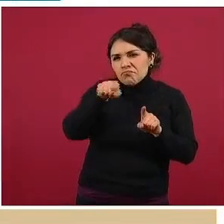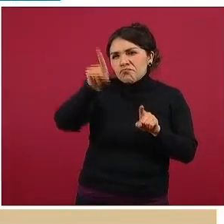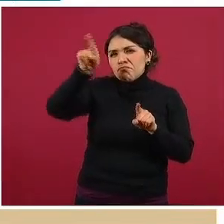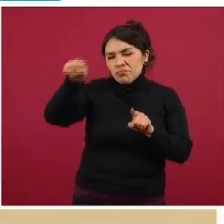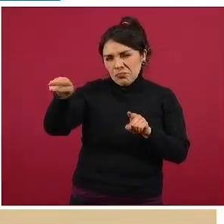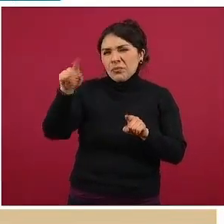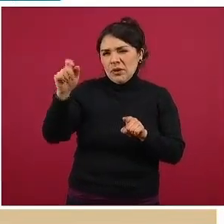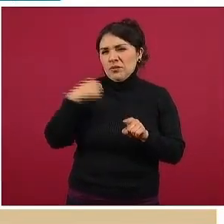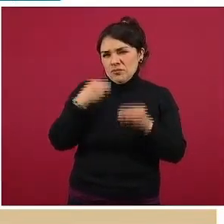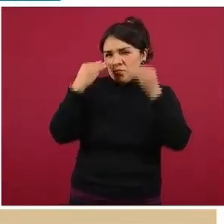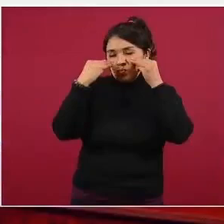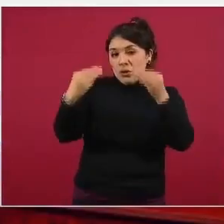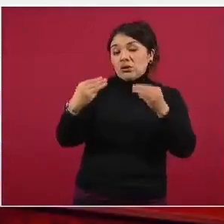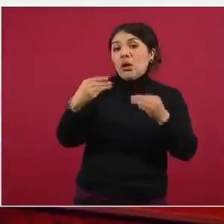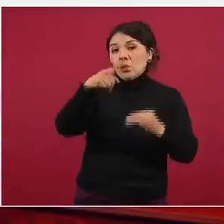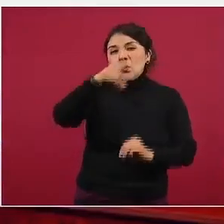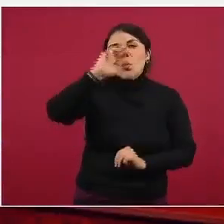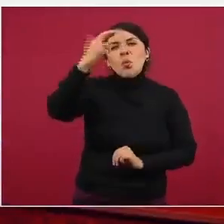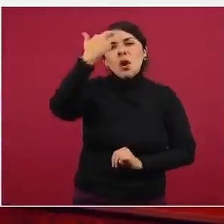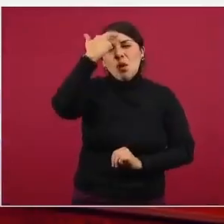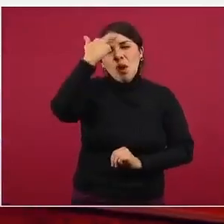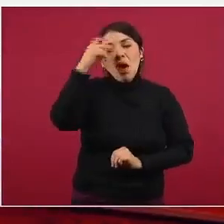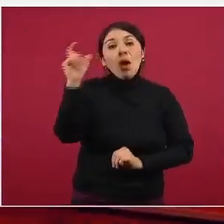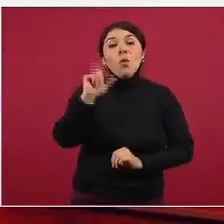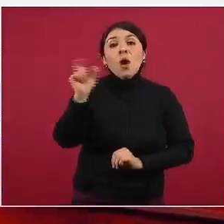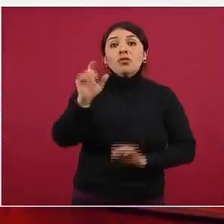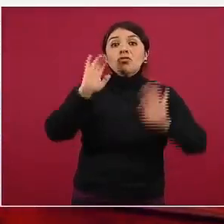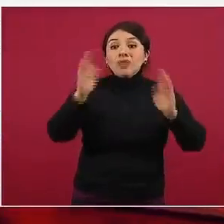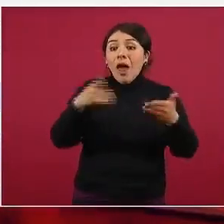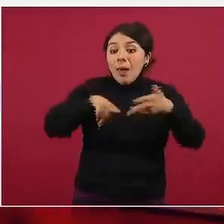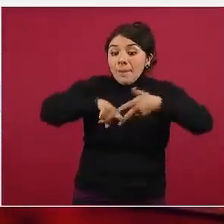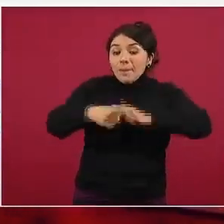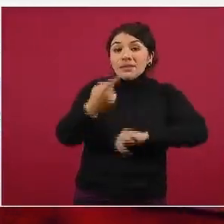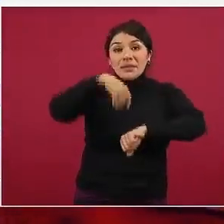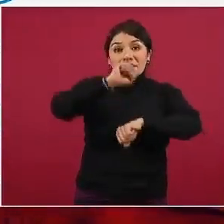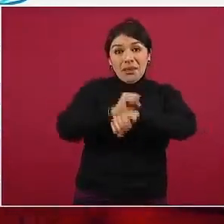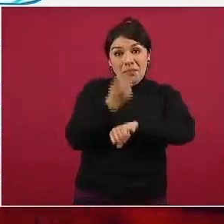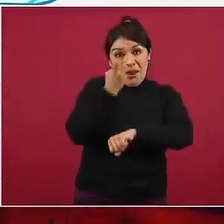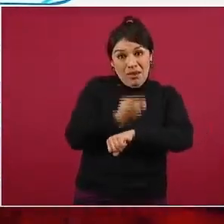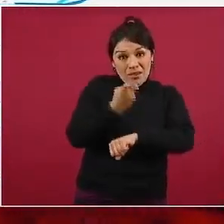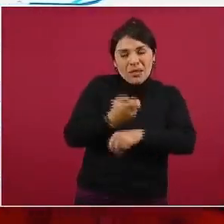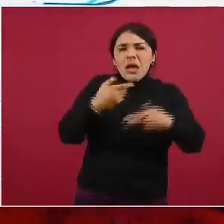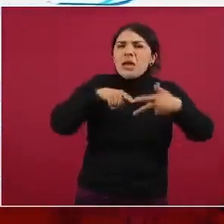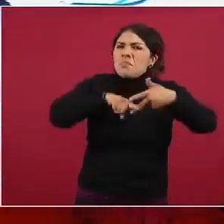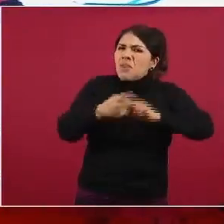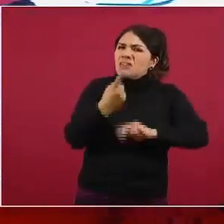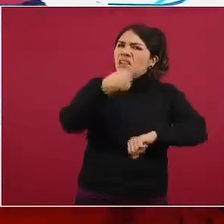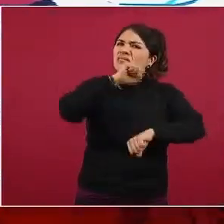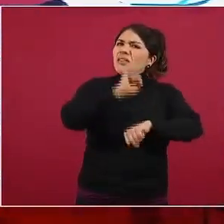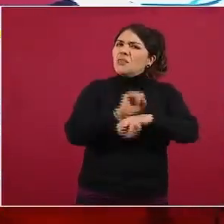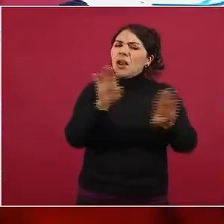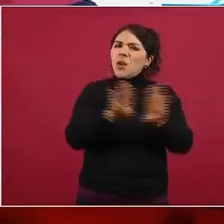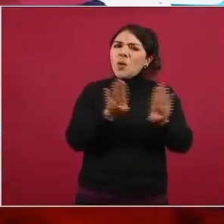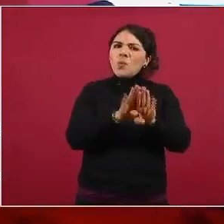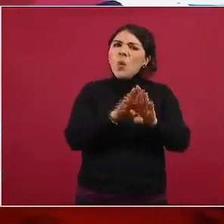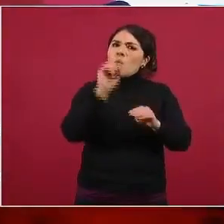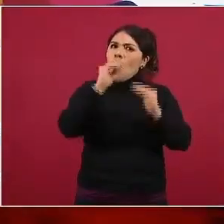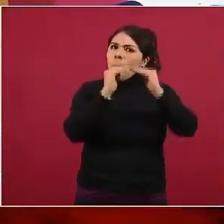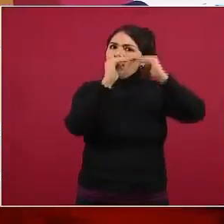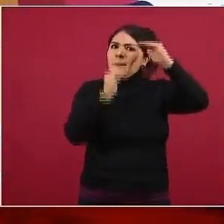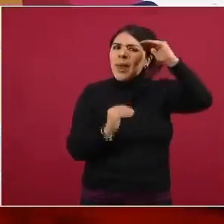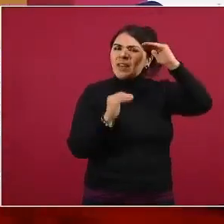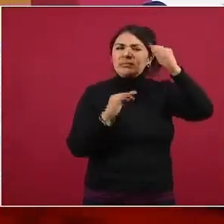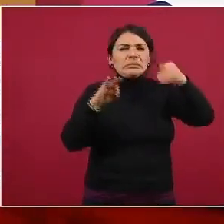hemos reflejado, recuerden que cuando se abrió la semana, abrimos con una semana de un descenso